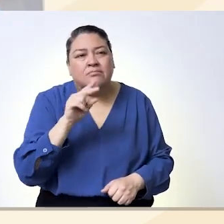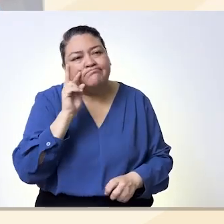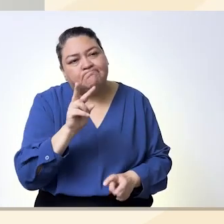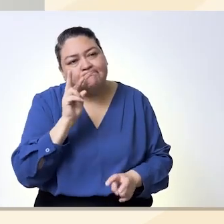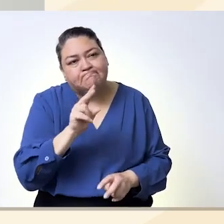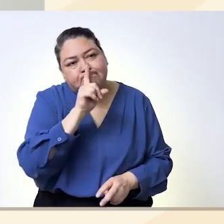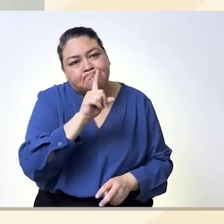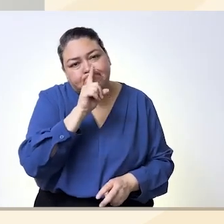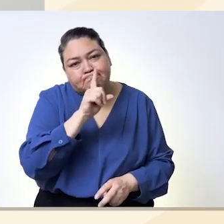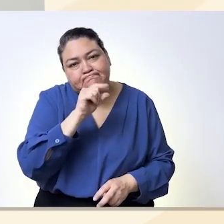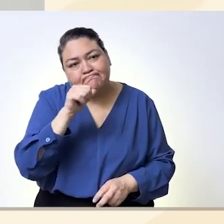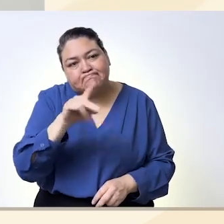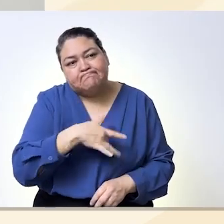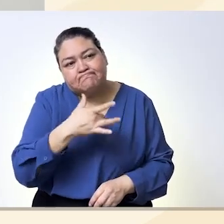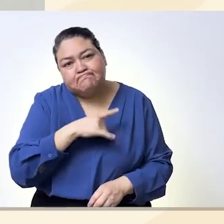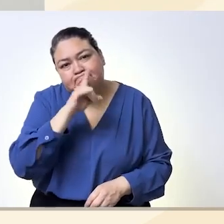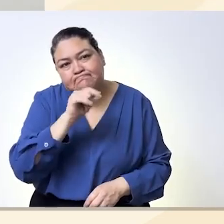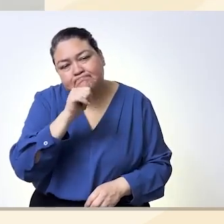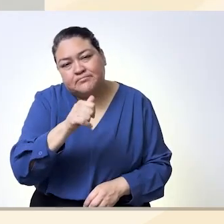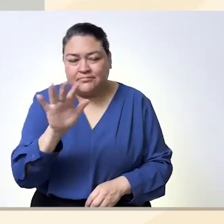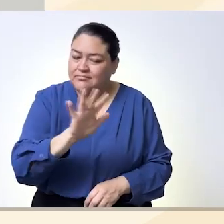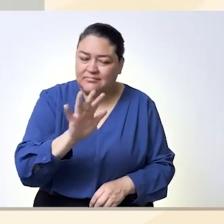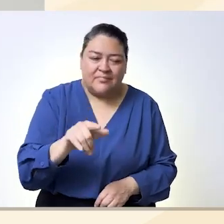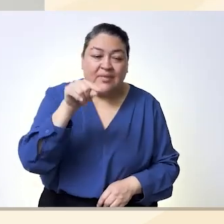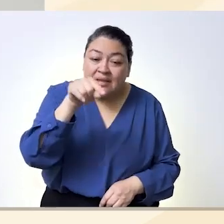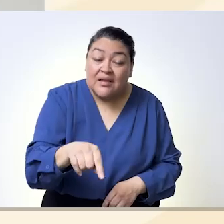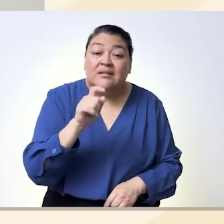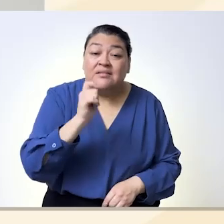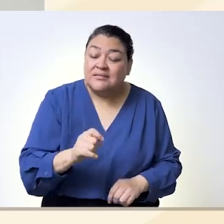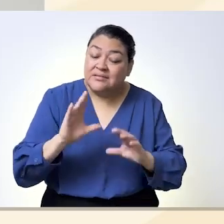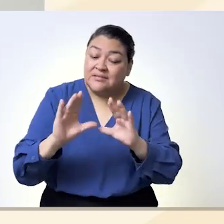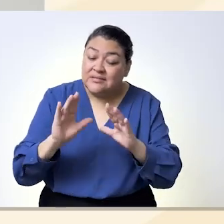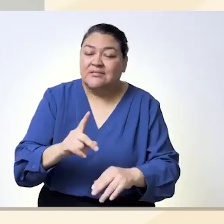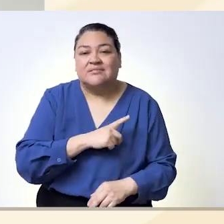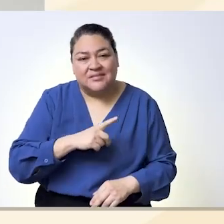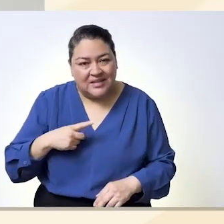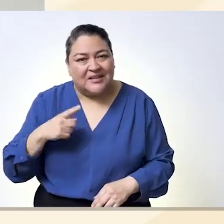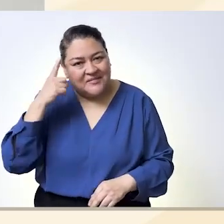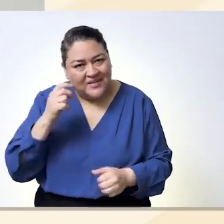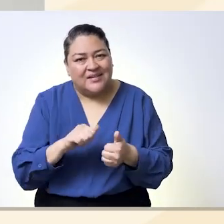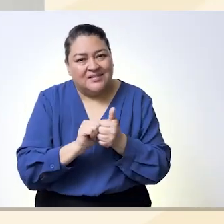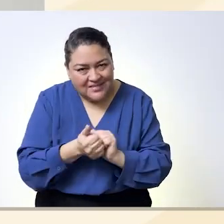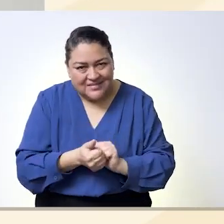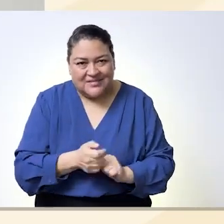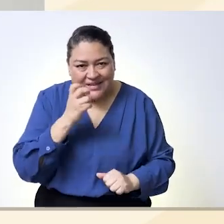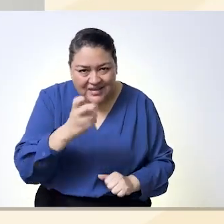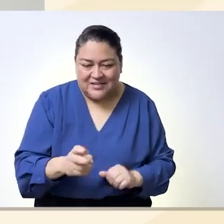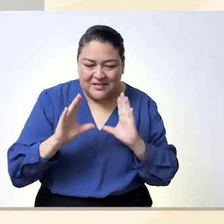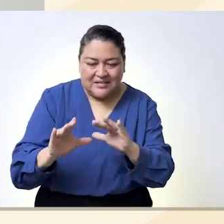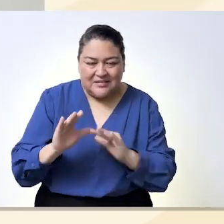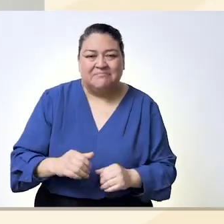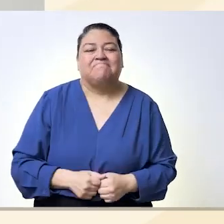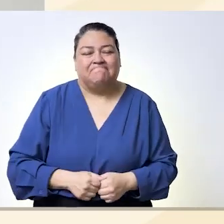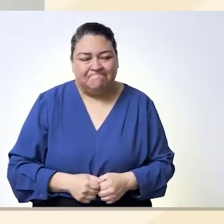Entonces creo que la educación neurodivergente es eso, muy disonante con lo que estamos pidiendo, ¿no? Sí. Adriana, ahora vámonos a otro mundo, igual